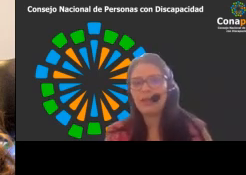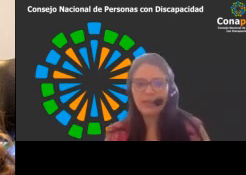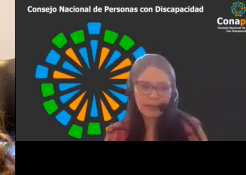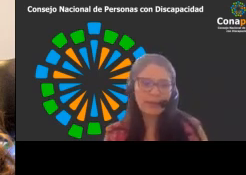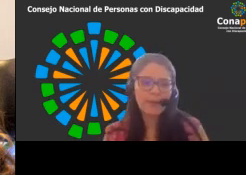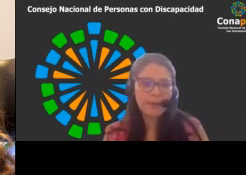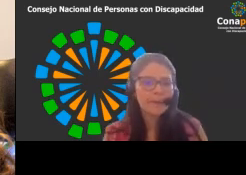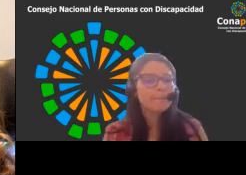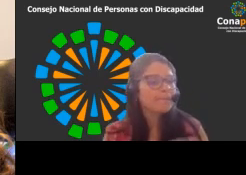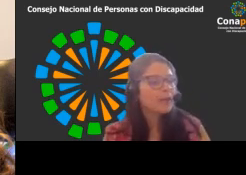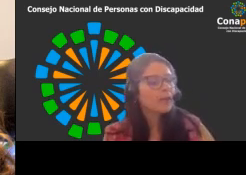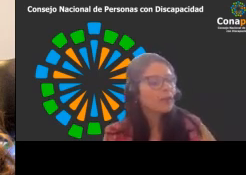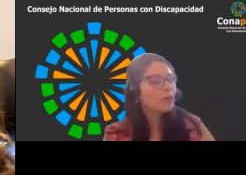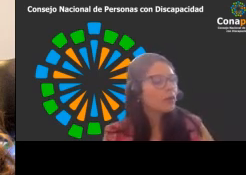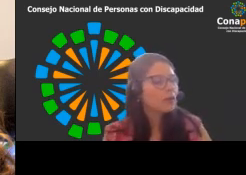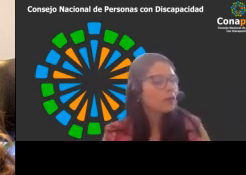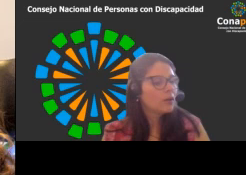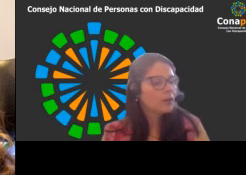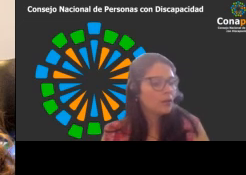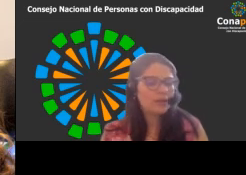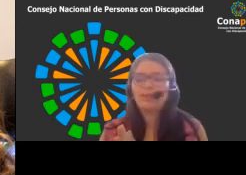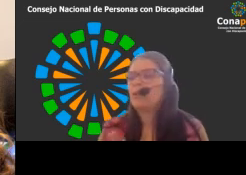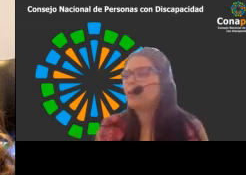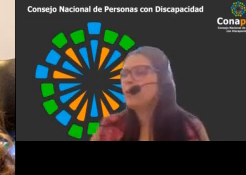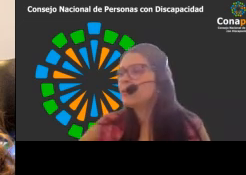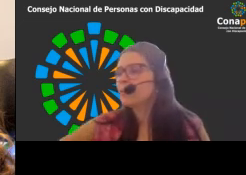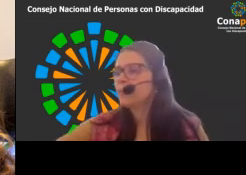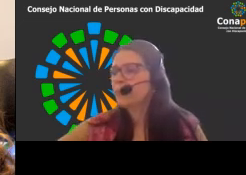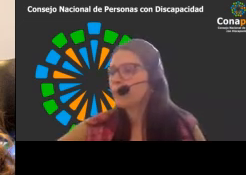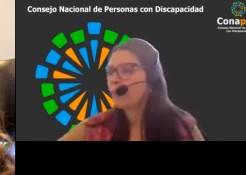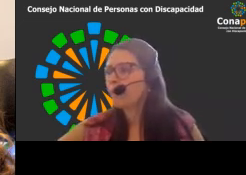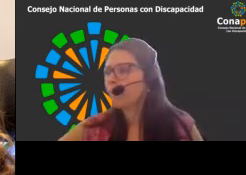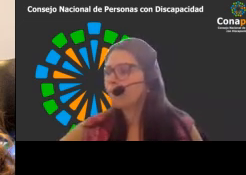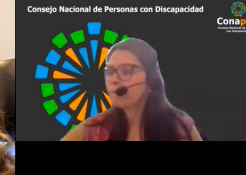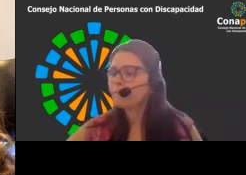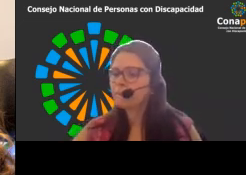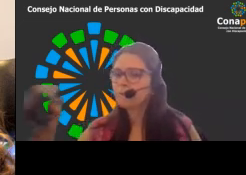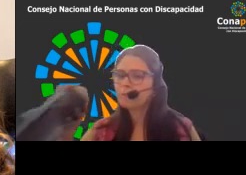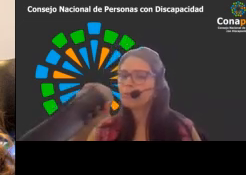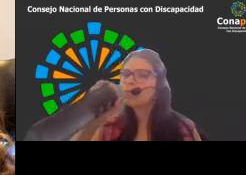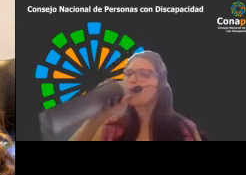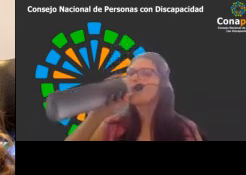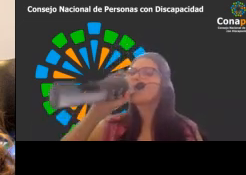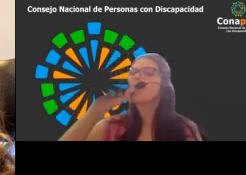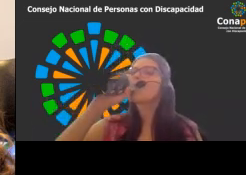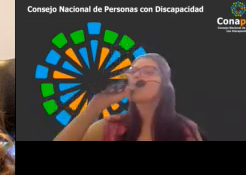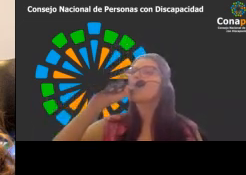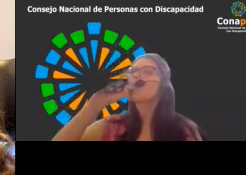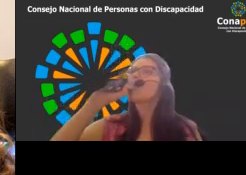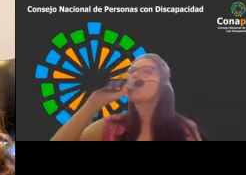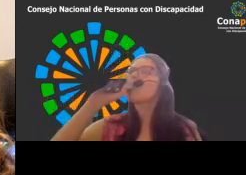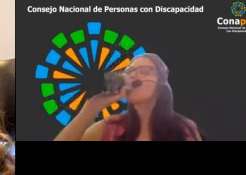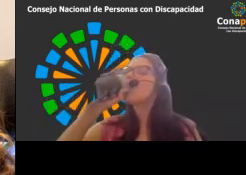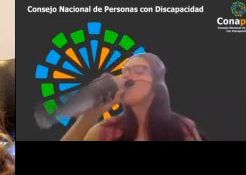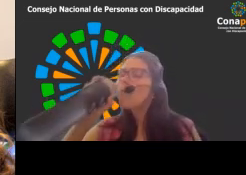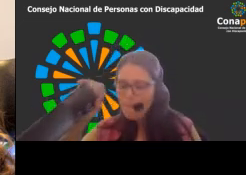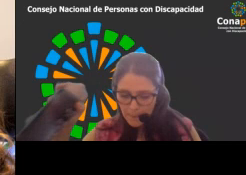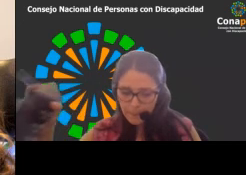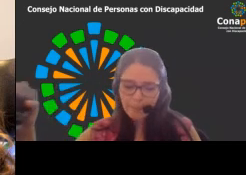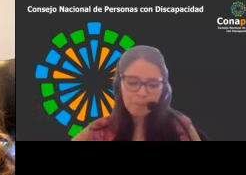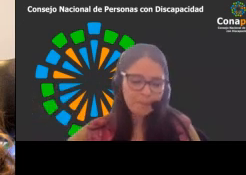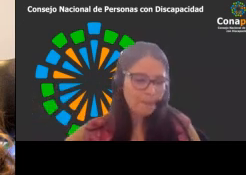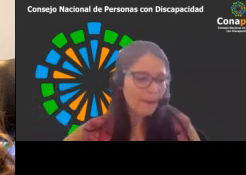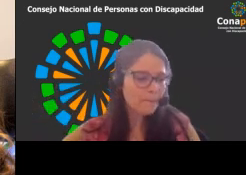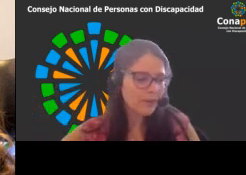los efectos de la charla verdad no sé si hay algo más por ahora tenemos nada más eso